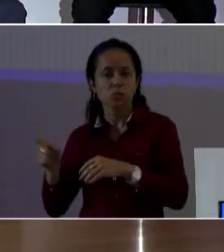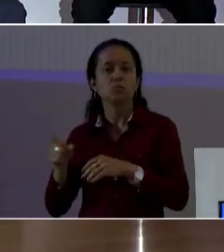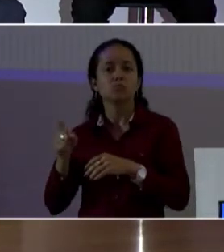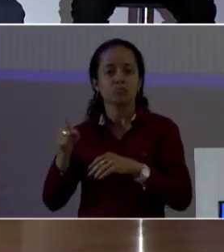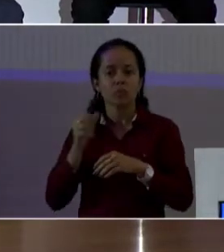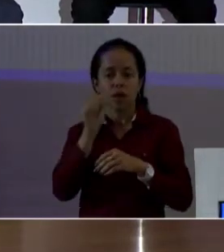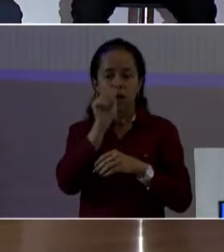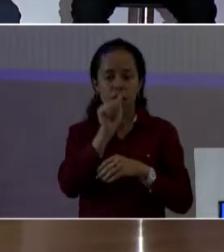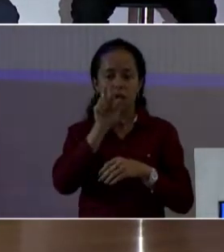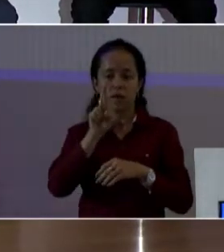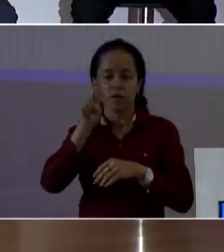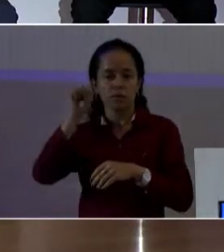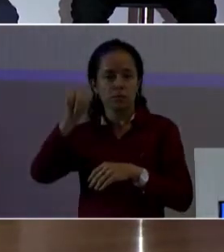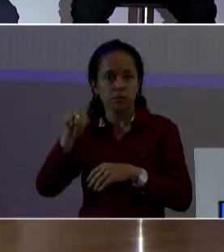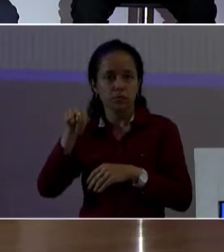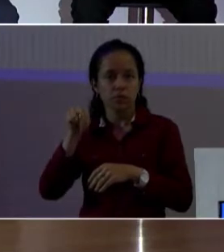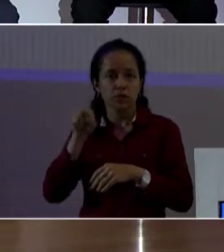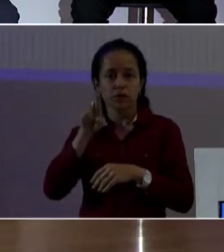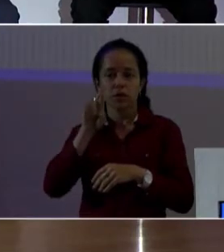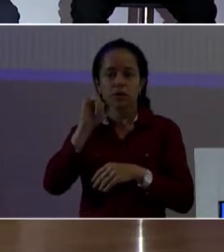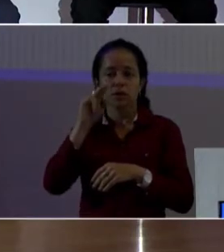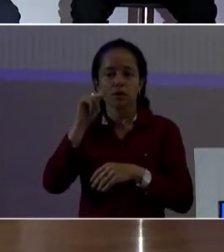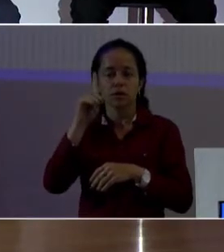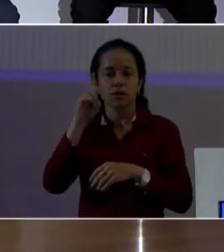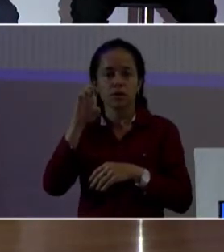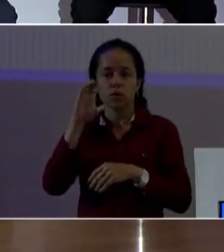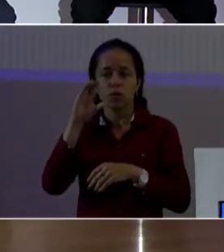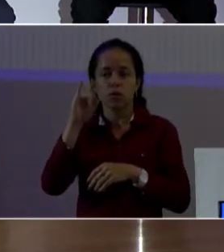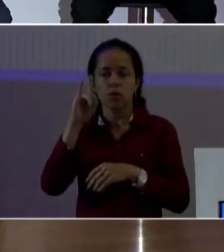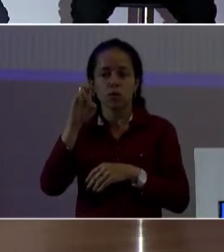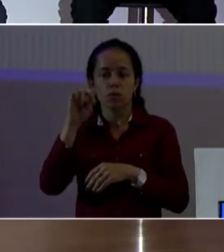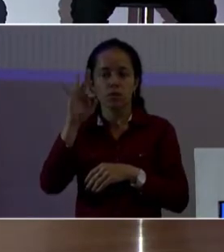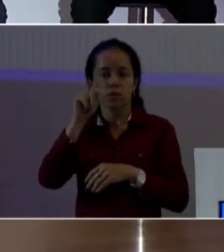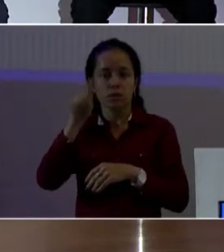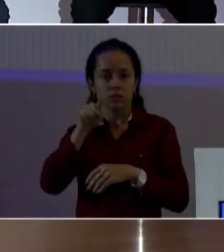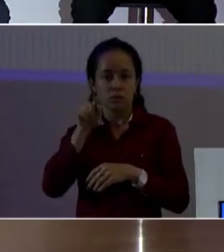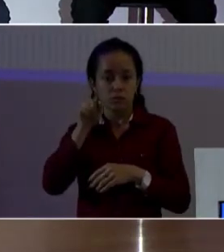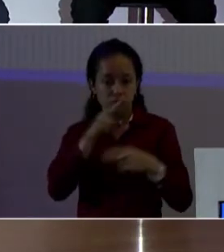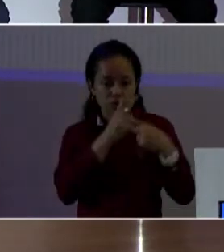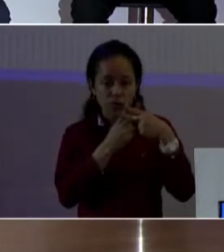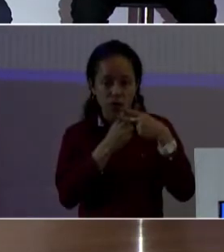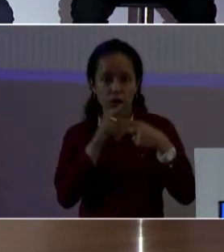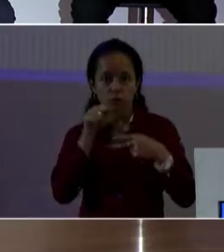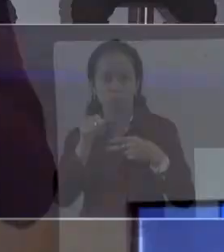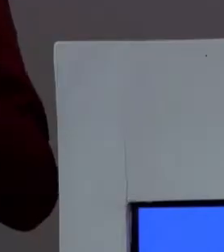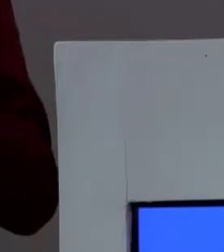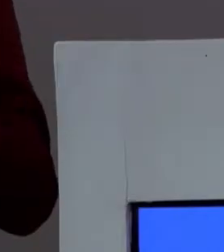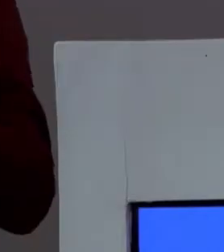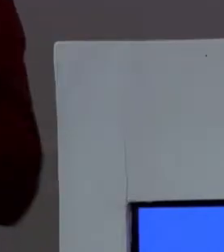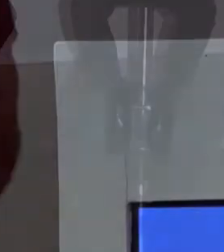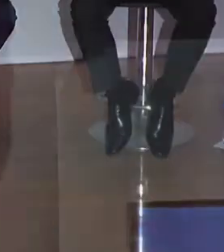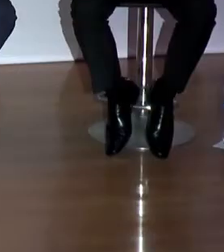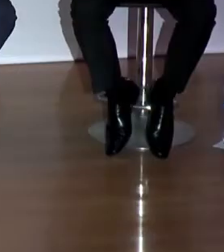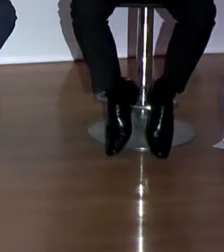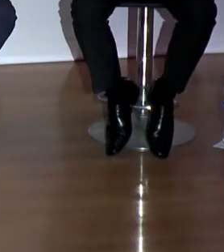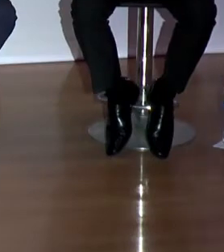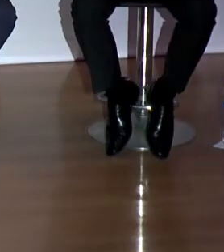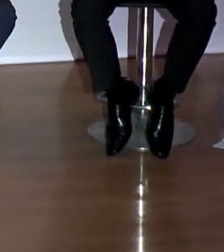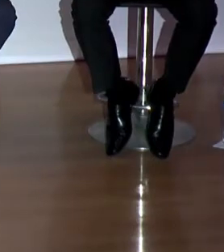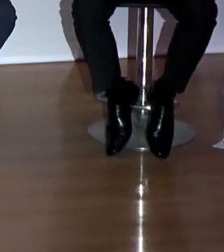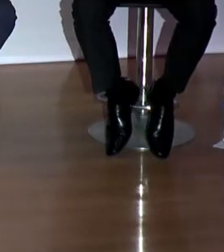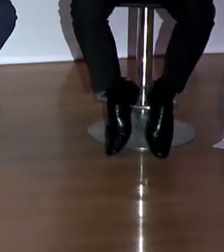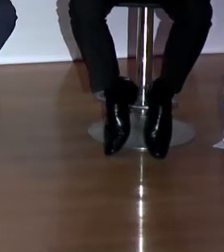etiqueta ARN Rinde Cuentas. Pues les cuento que a esa hora somos tendencia en redes sociales con esa